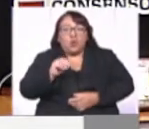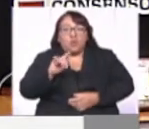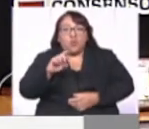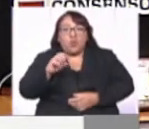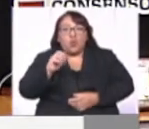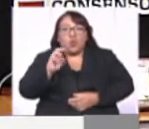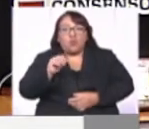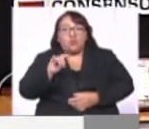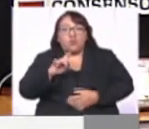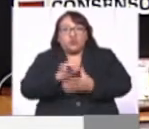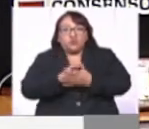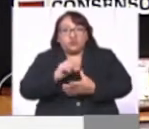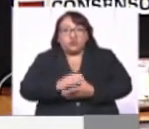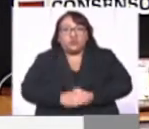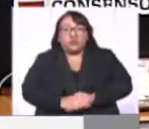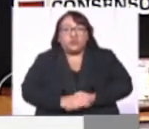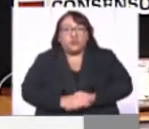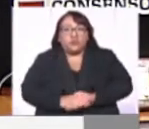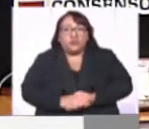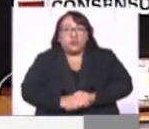Mamani.